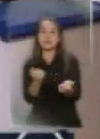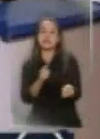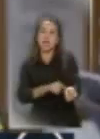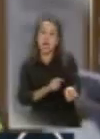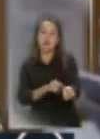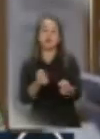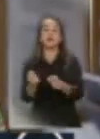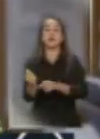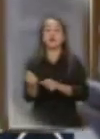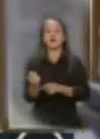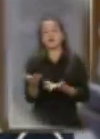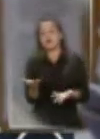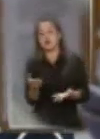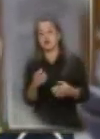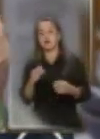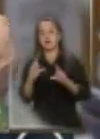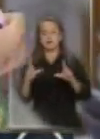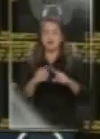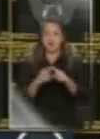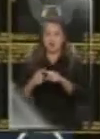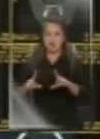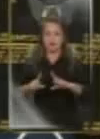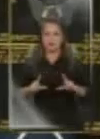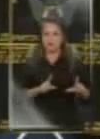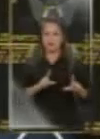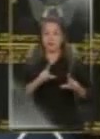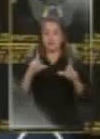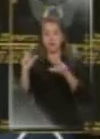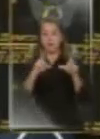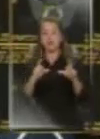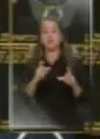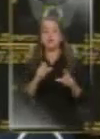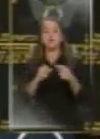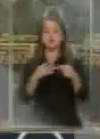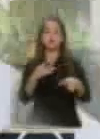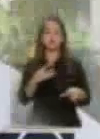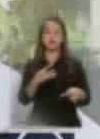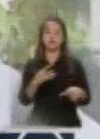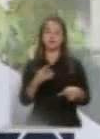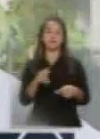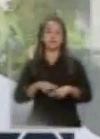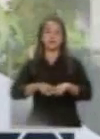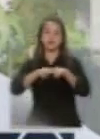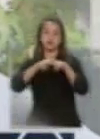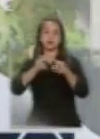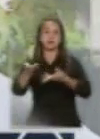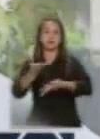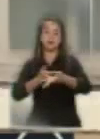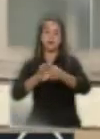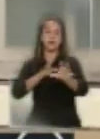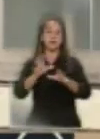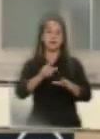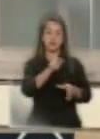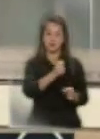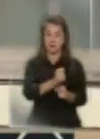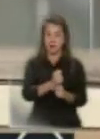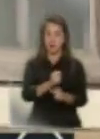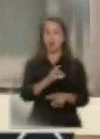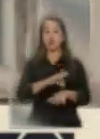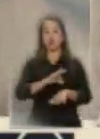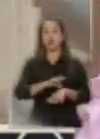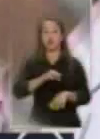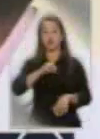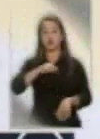necesitan. Las clínicas, para poder sostenerse y ser rentables, tienen que justificar la inversión mediante la actividad que se hace. El doctor